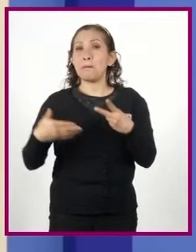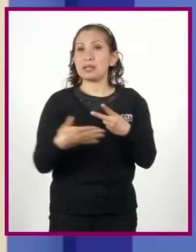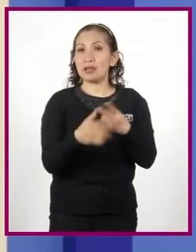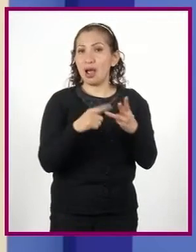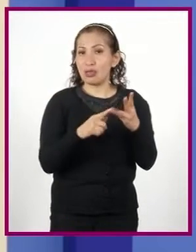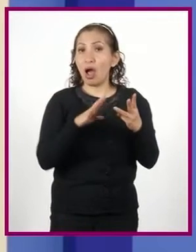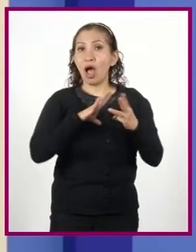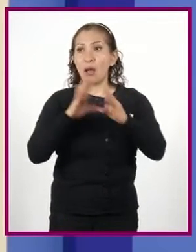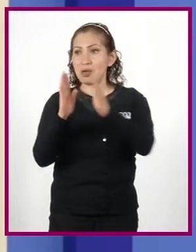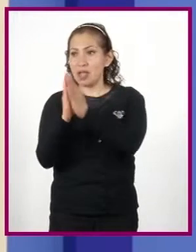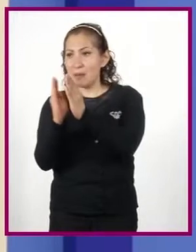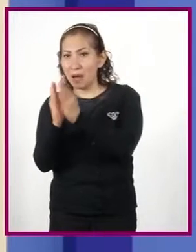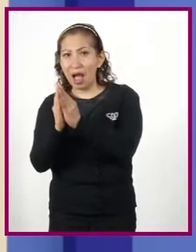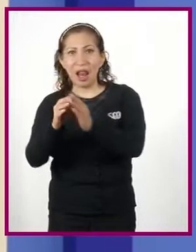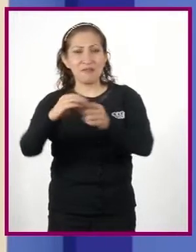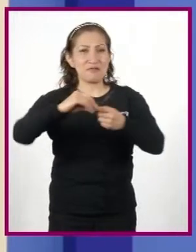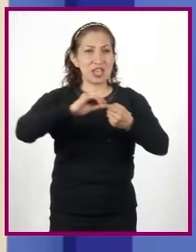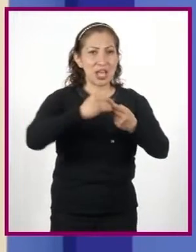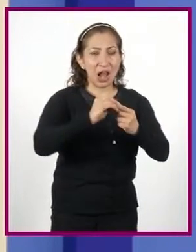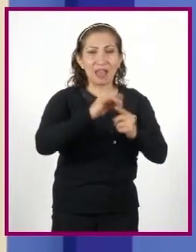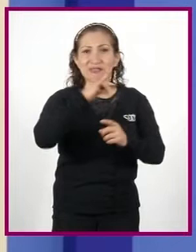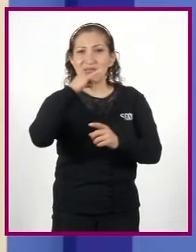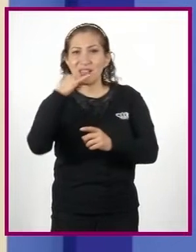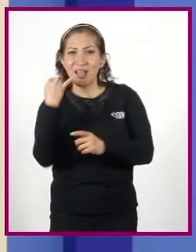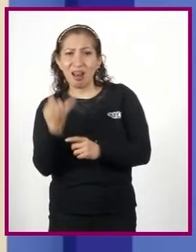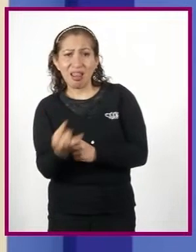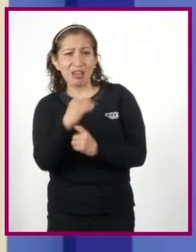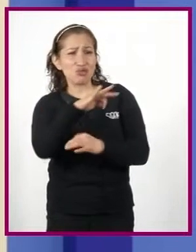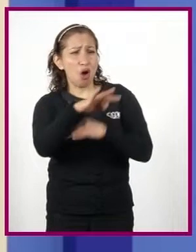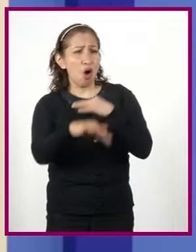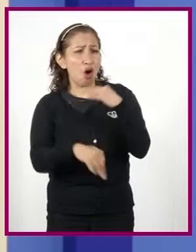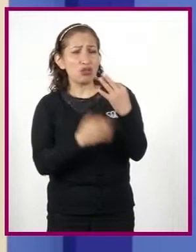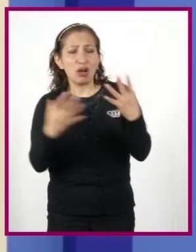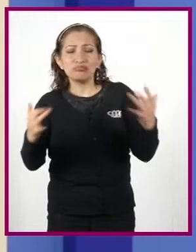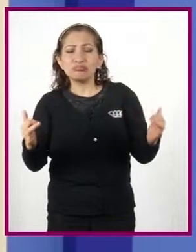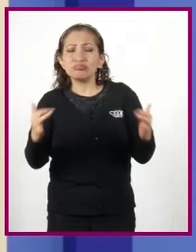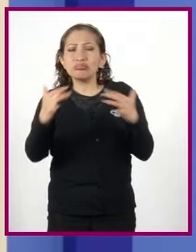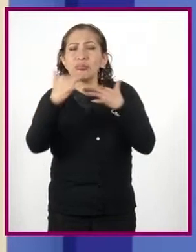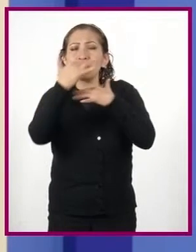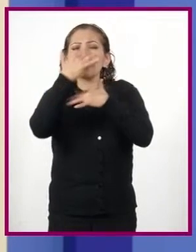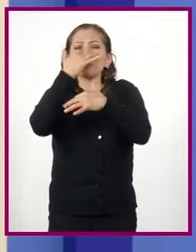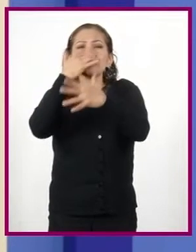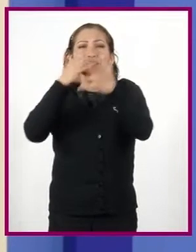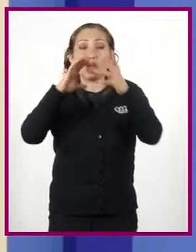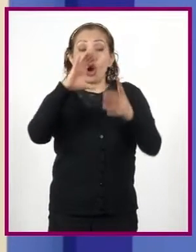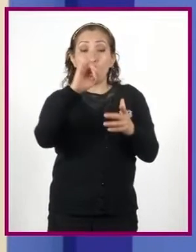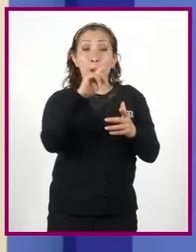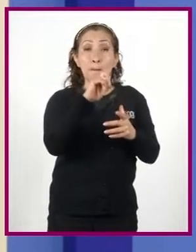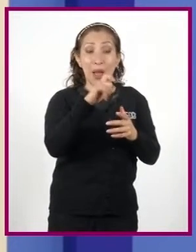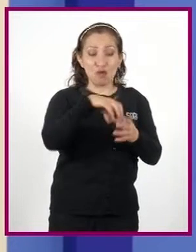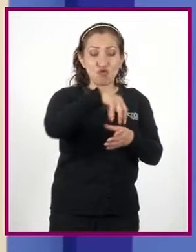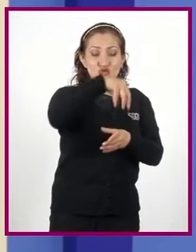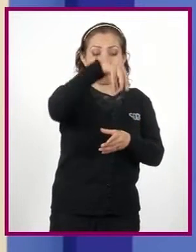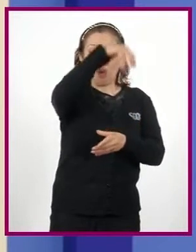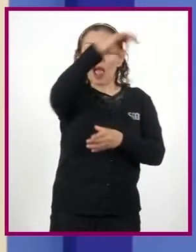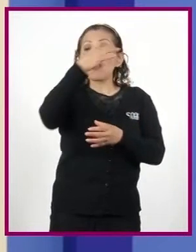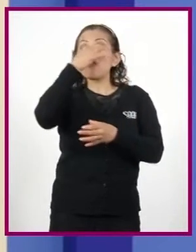Había tamales, frijoles, chile, todo se compenetraba con el olor del copal y de las